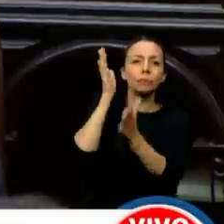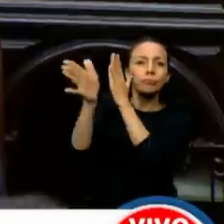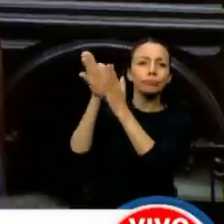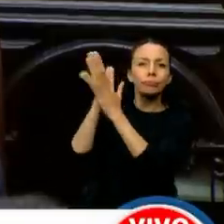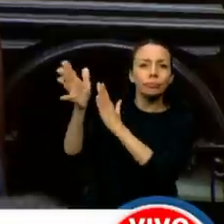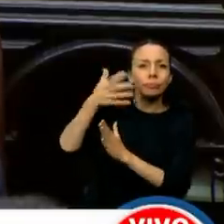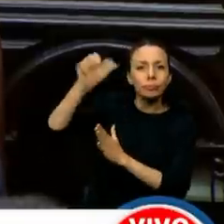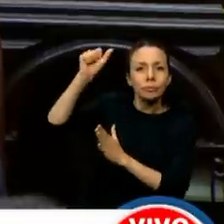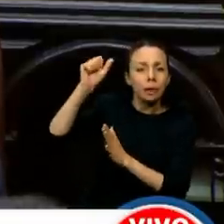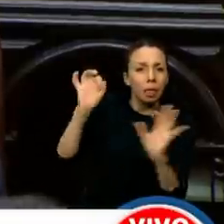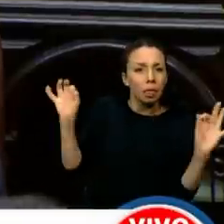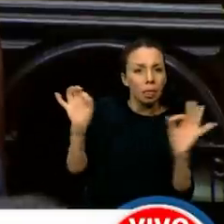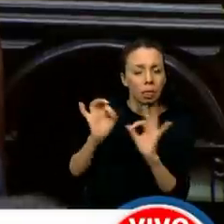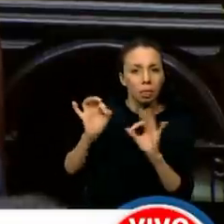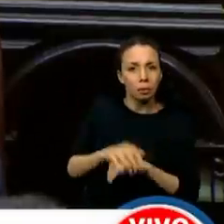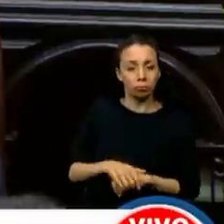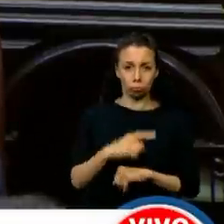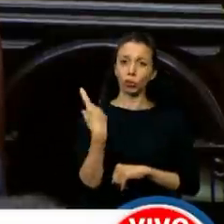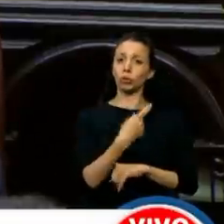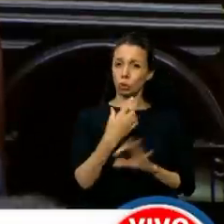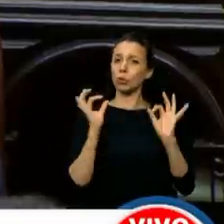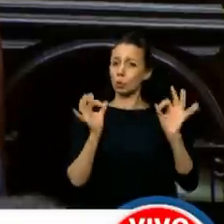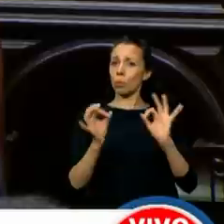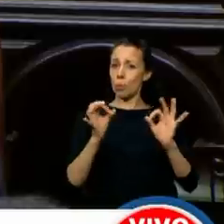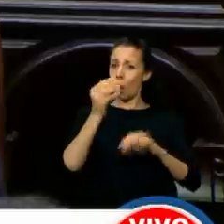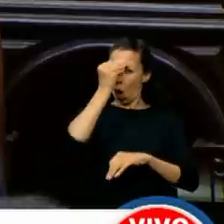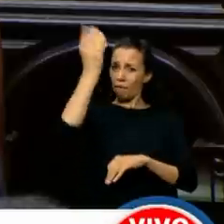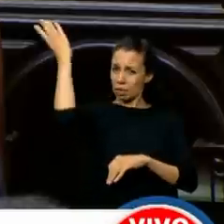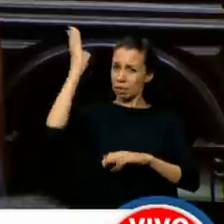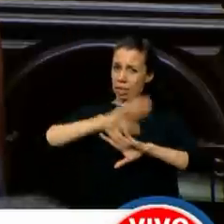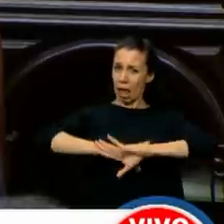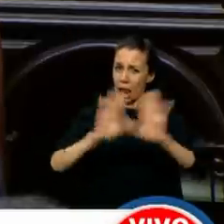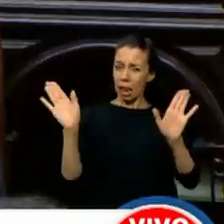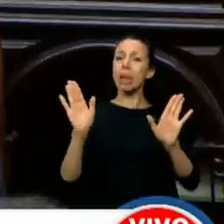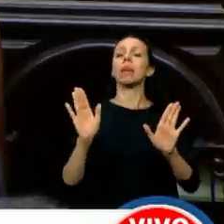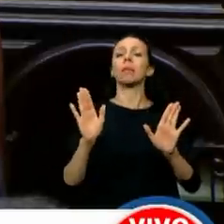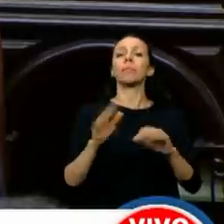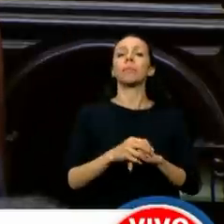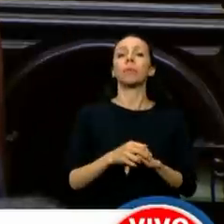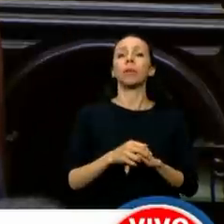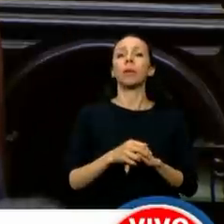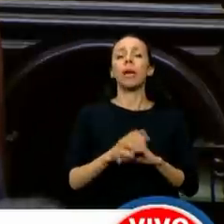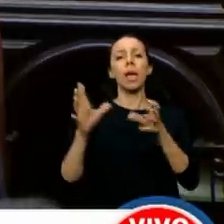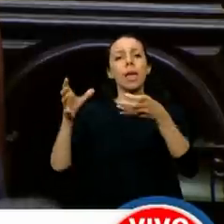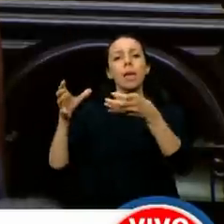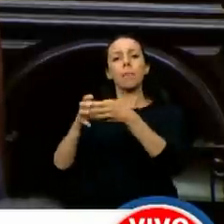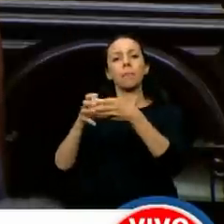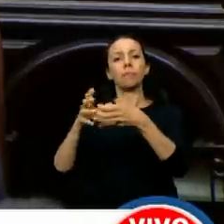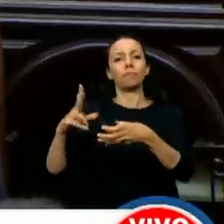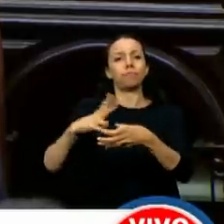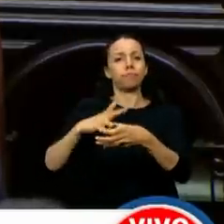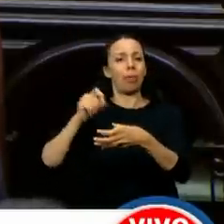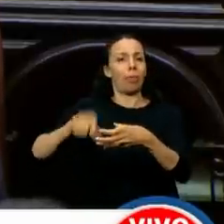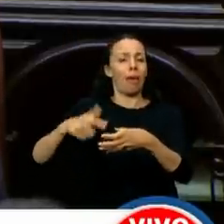hemos sabido de manera oficial presidente por ejemplo que los sectores más privilegiados de la